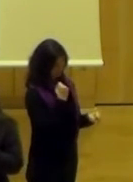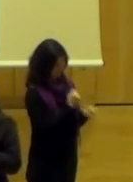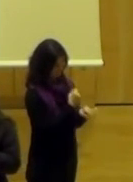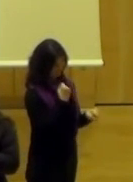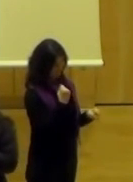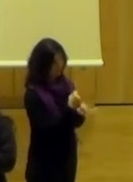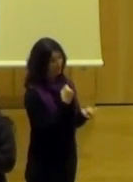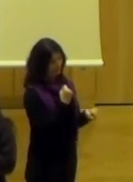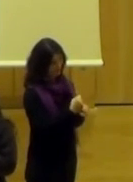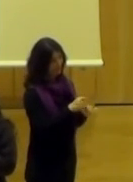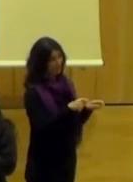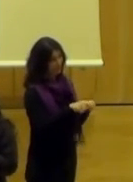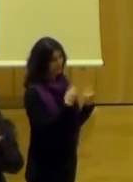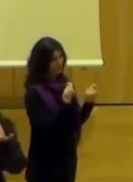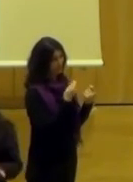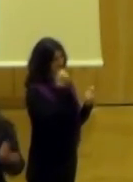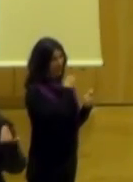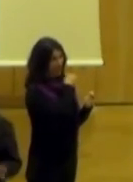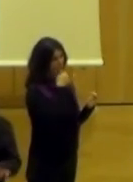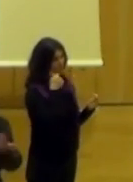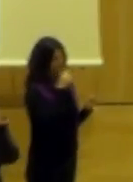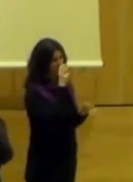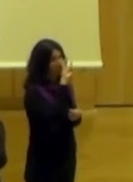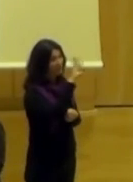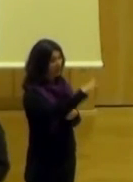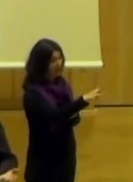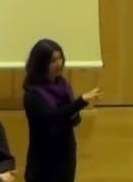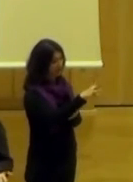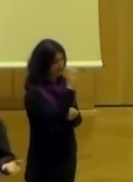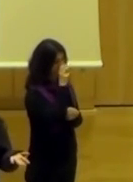una ruptura del ayuno durante 3 años consecutivos.